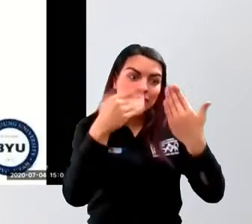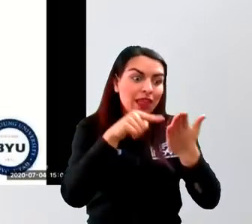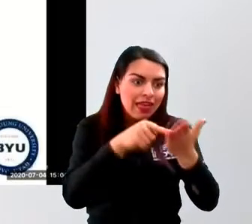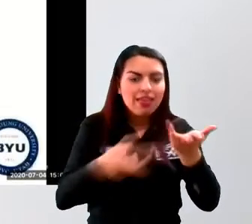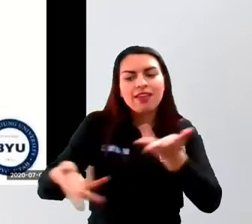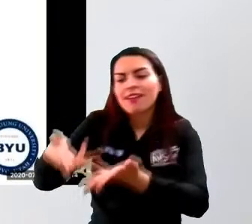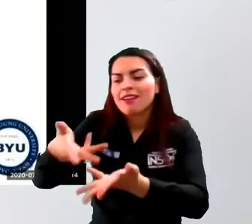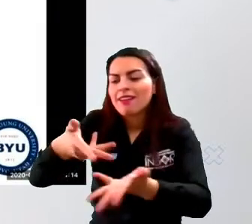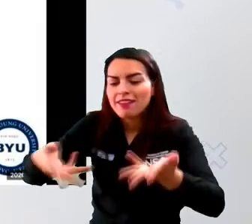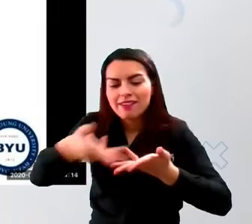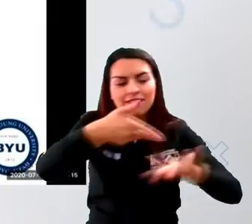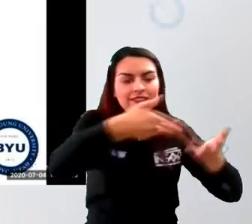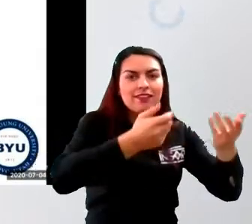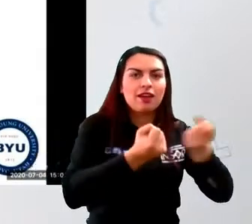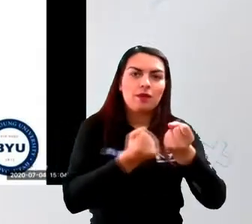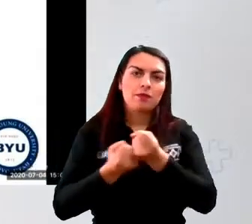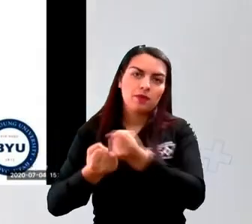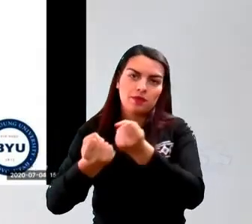sí.